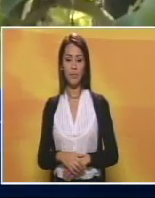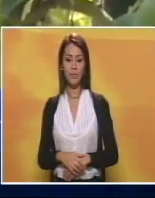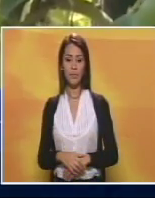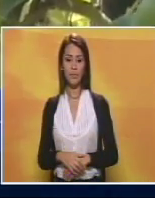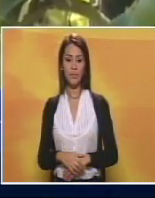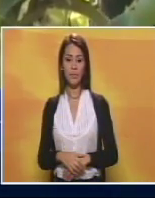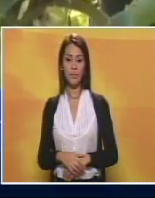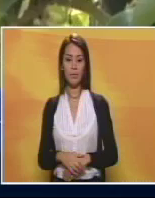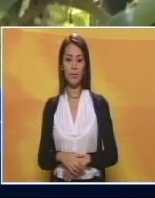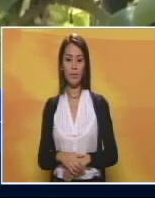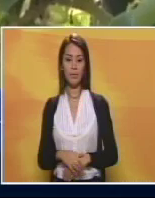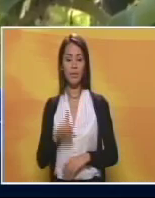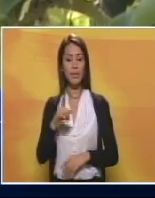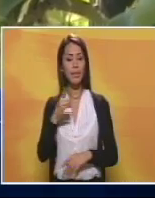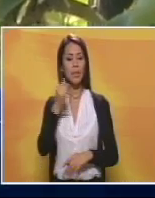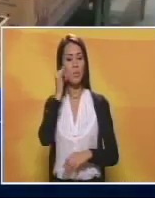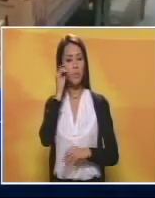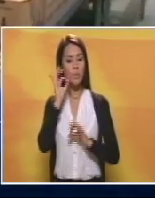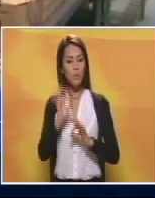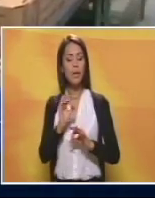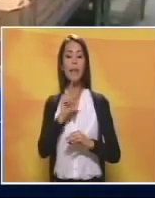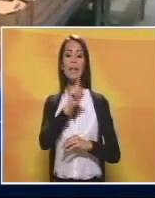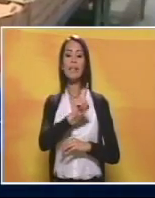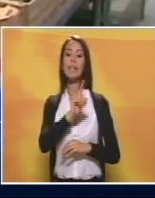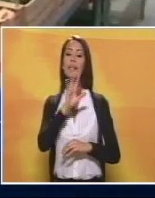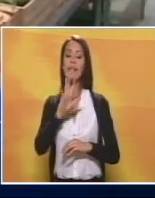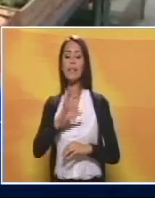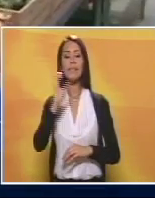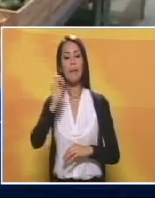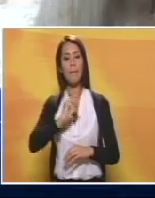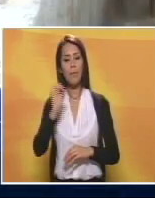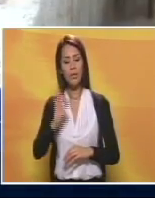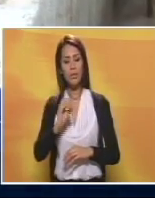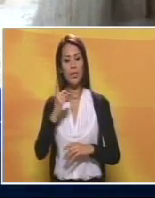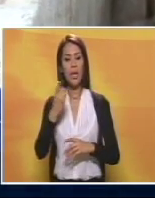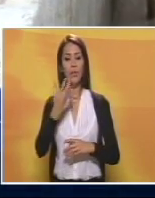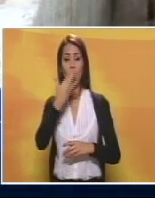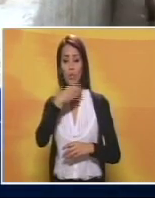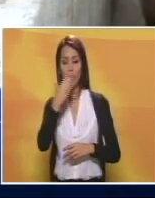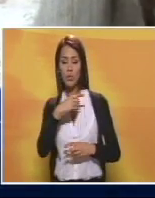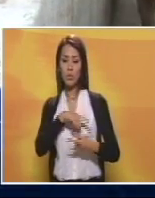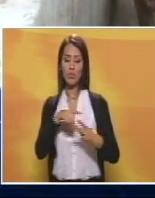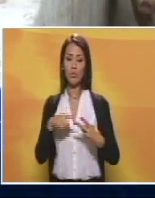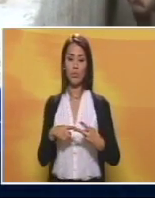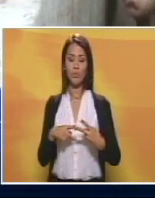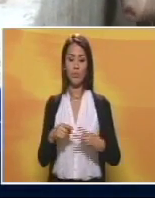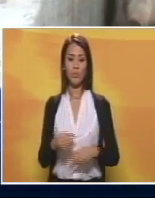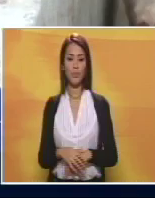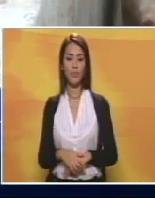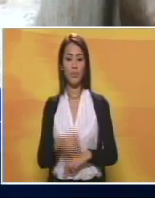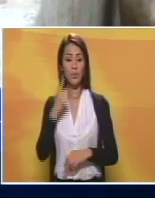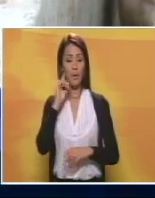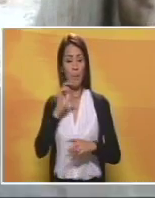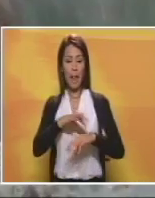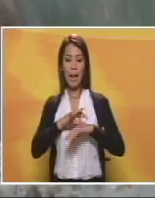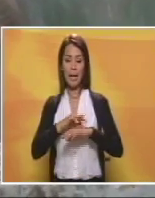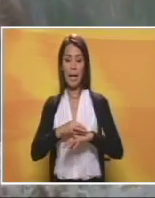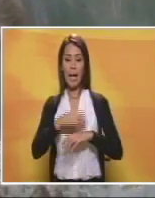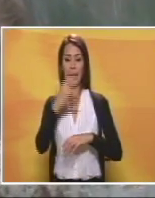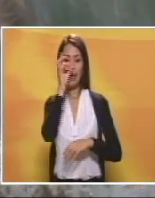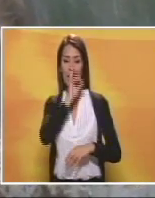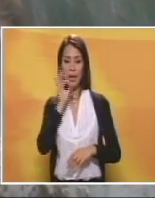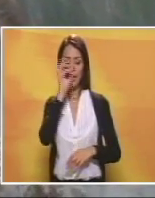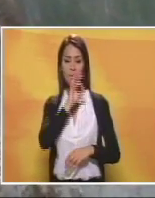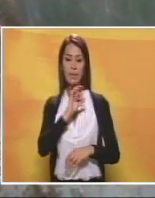De esta forma serán gravados con 15% de impuesto algunas frutas frescas, frutos secos o vino, mientras que la carne de cerdo tendrá una